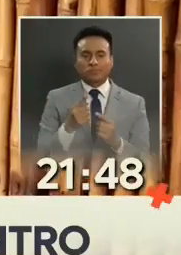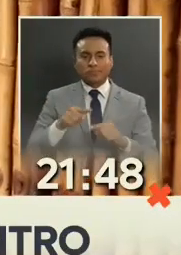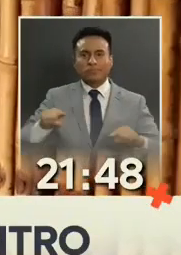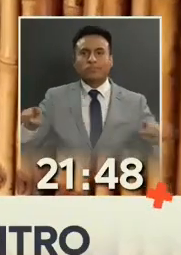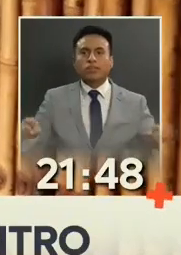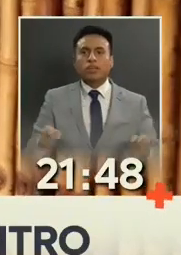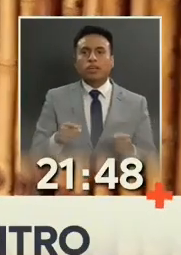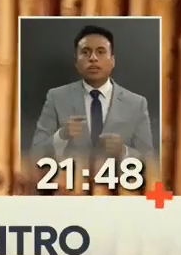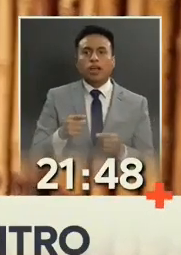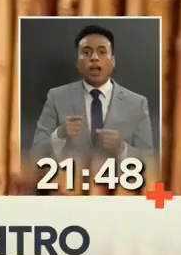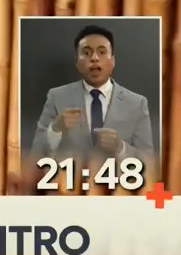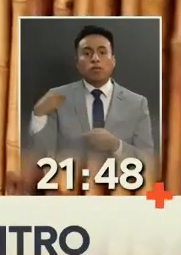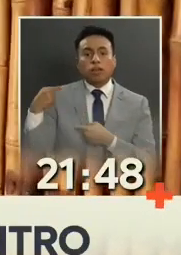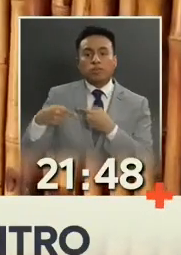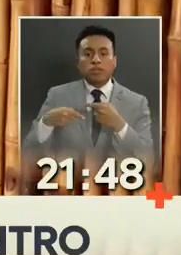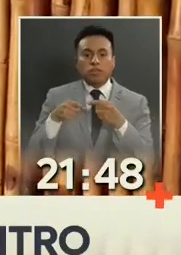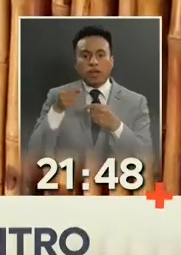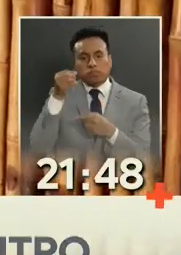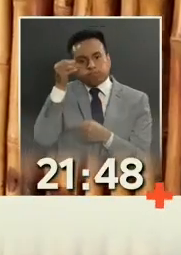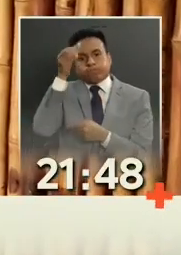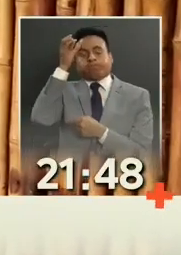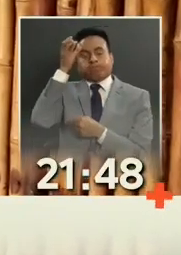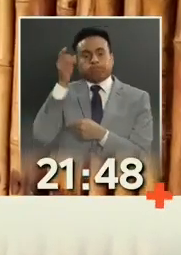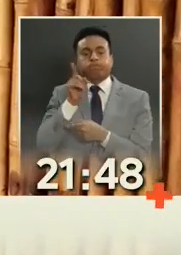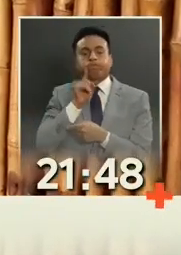Se transmitía igual todo el conocimiento